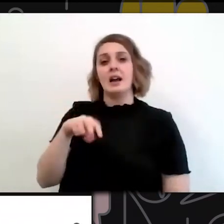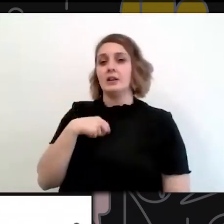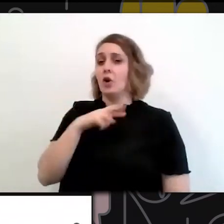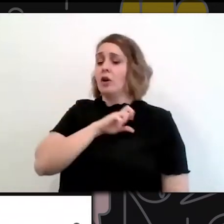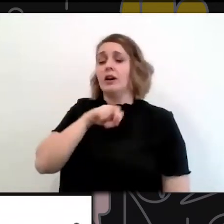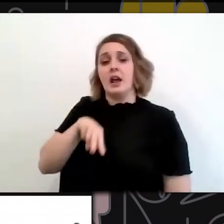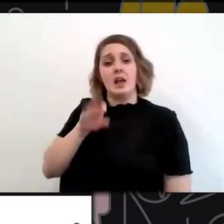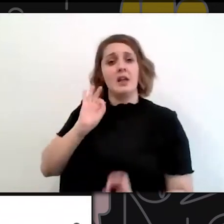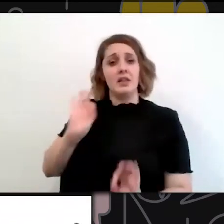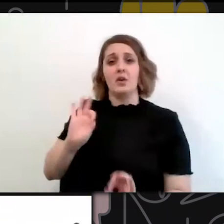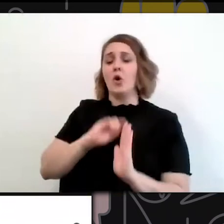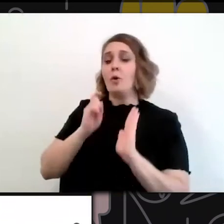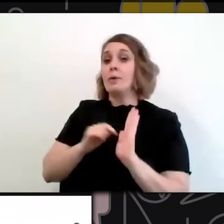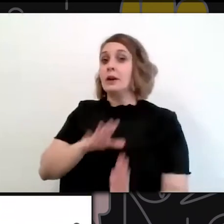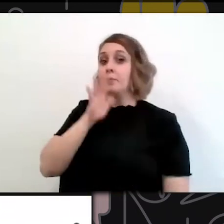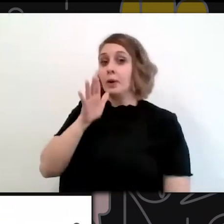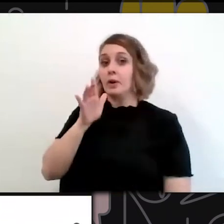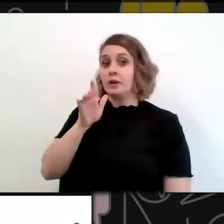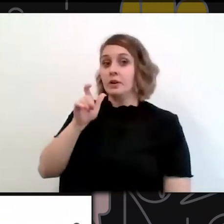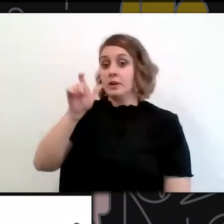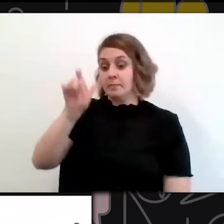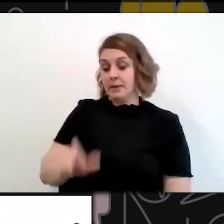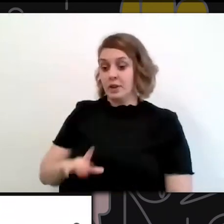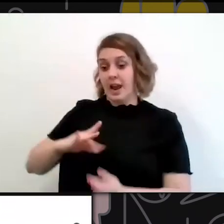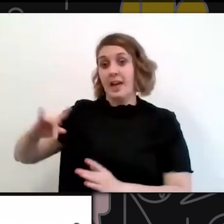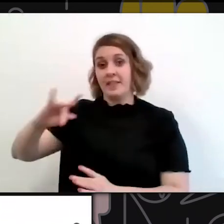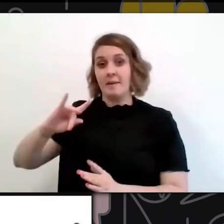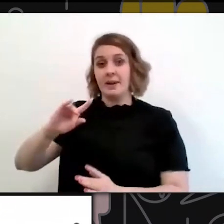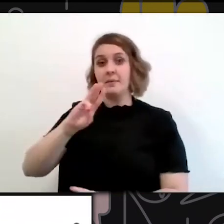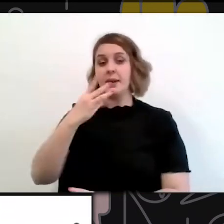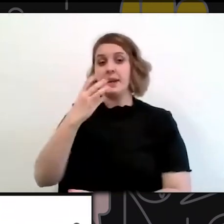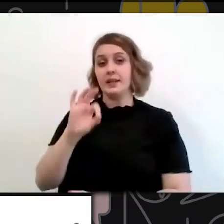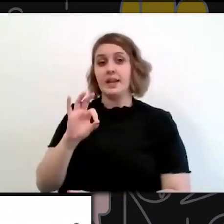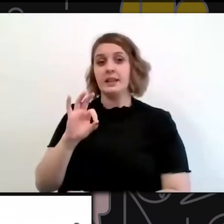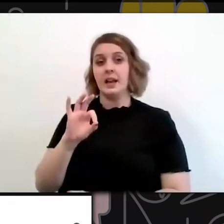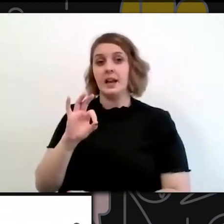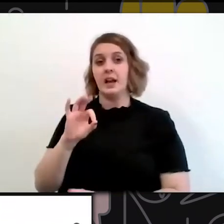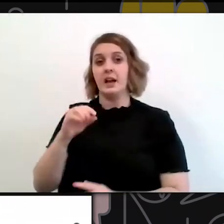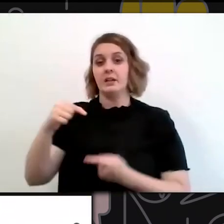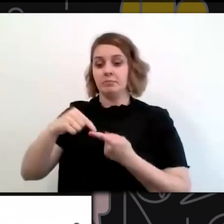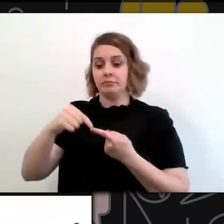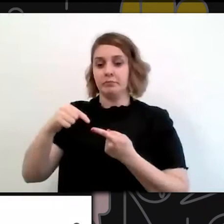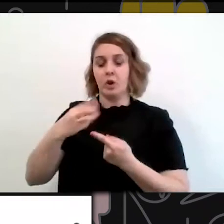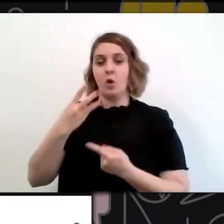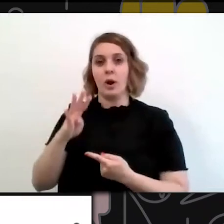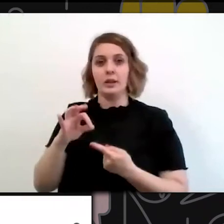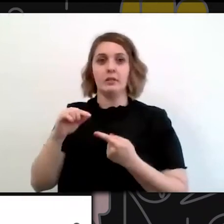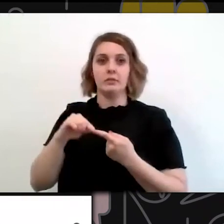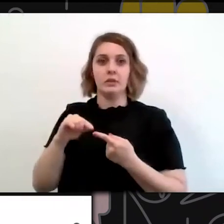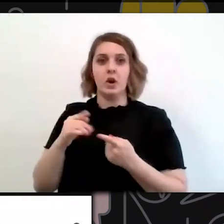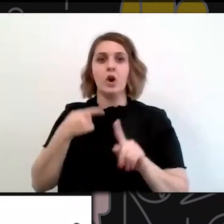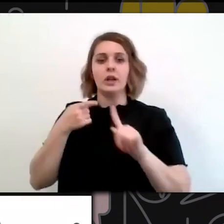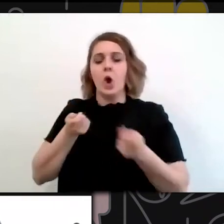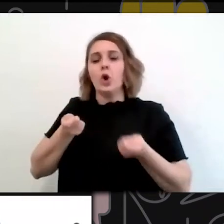razón porque al final si una persona con diabetes toma entre 30 y 40 decisiones al día, pues para llevar un buen